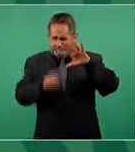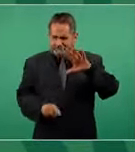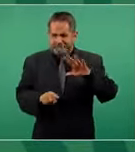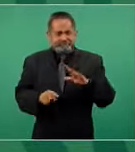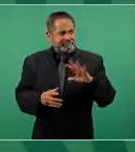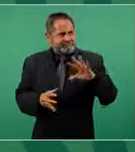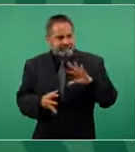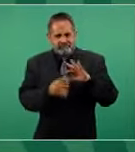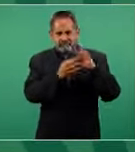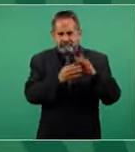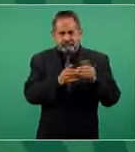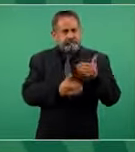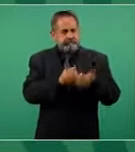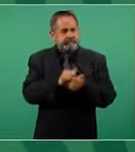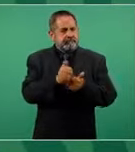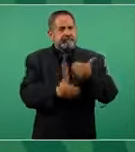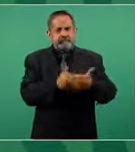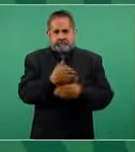en un proceso.